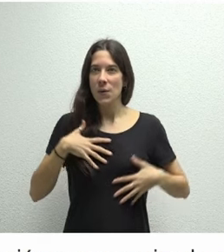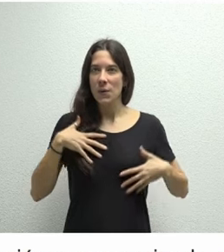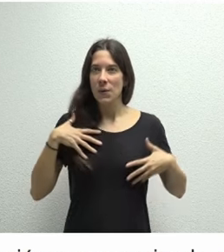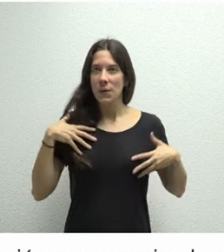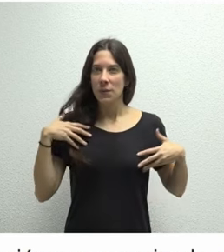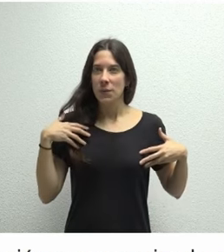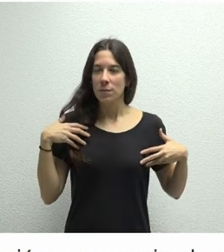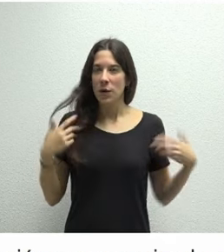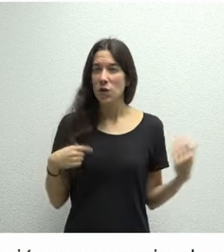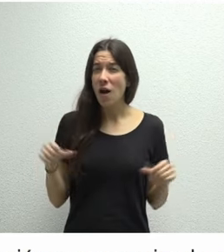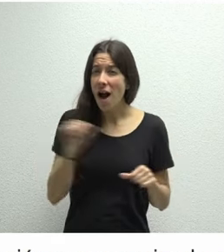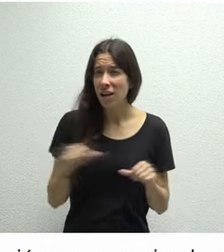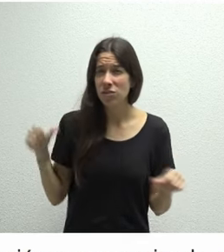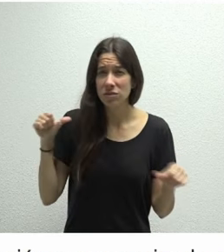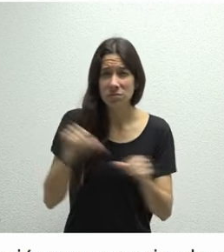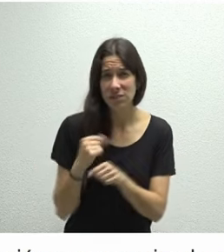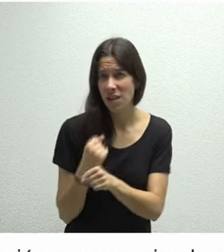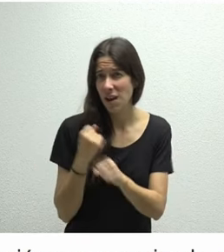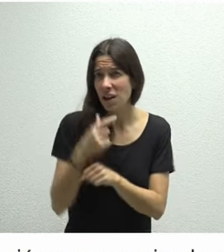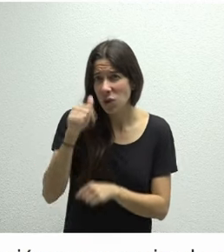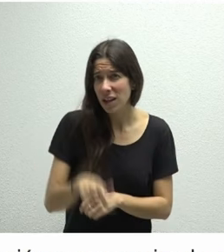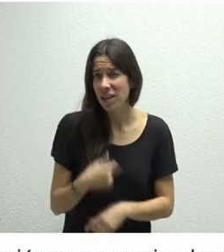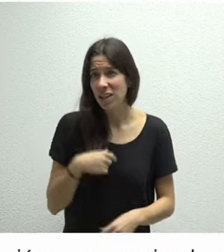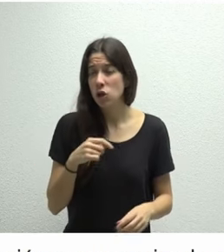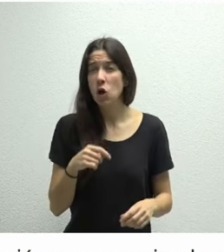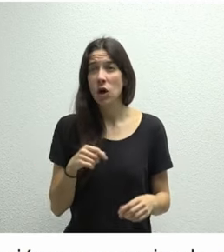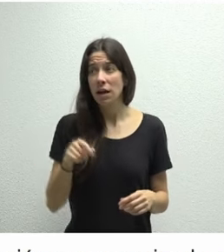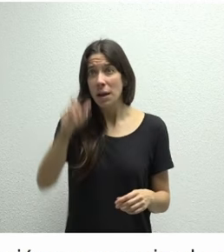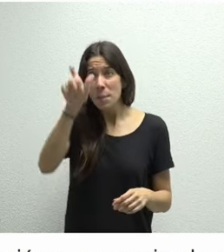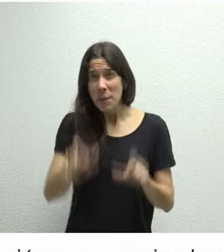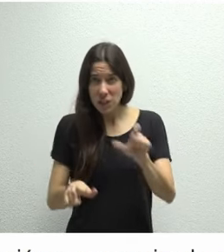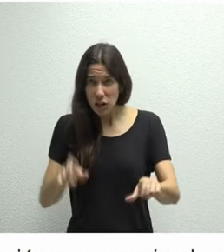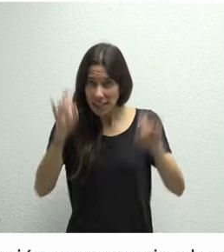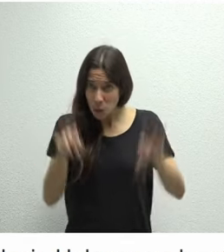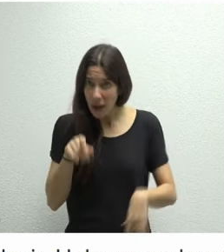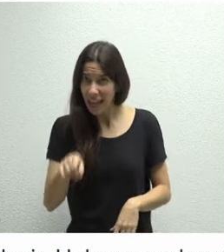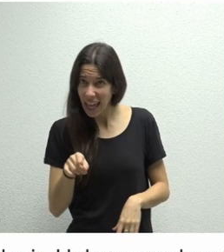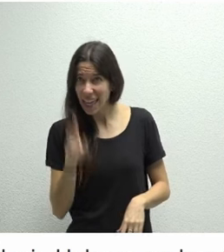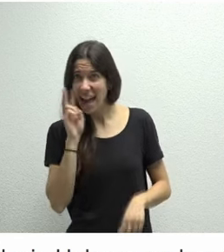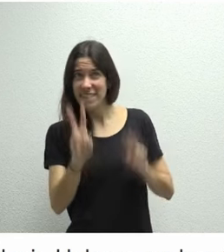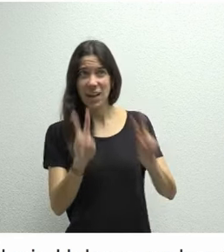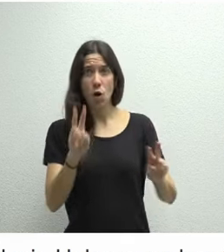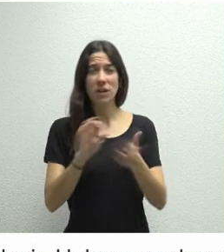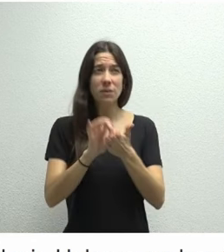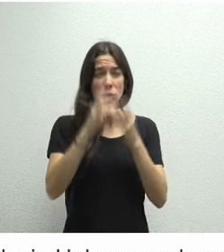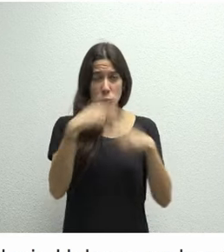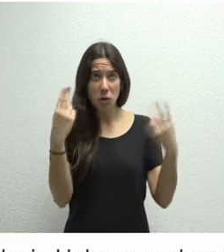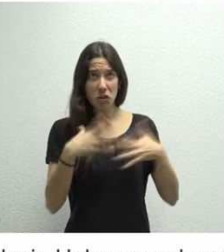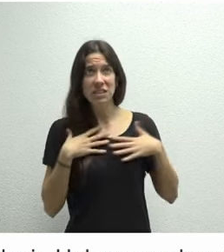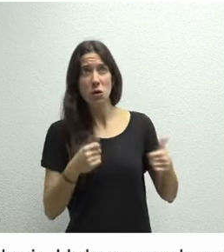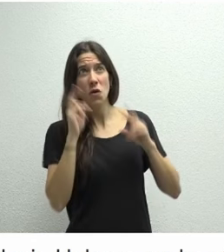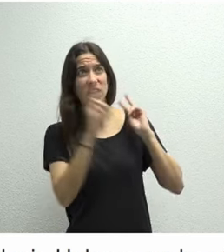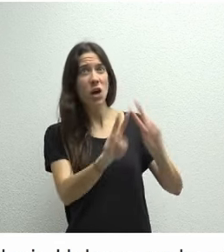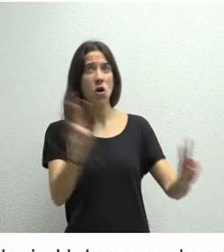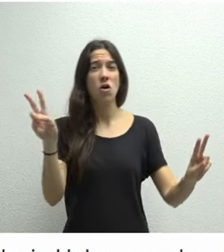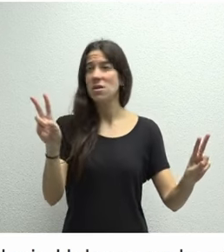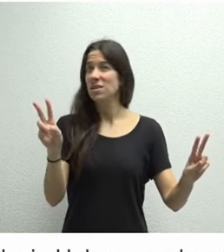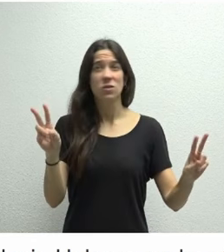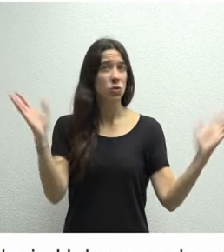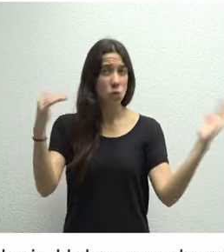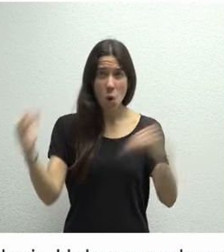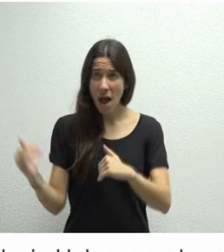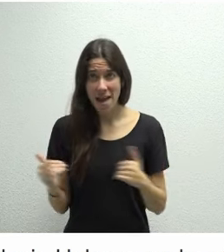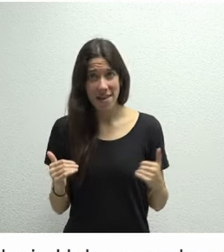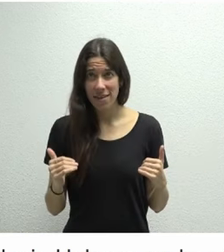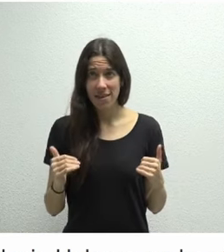eh No veo muchos elenas en los servicios en los servicios públicos de salud y entonces eso hay que tenerlo